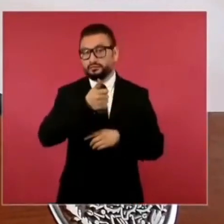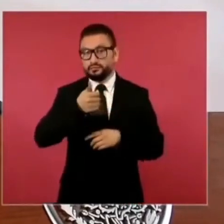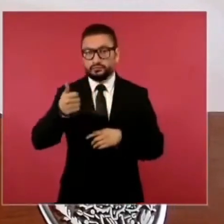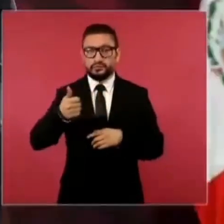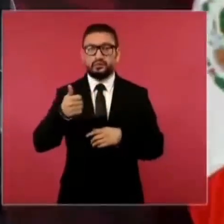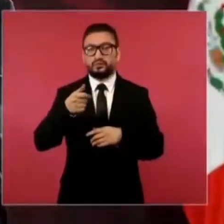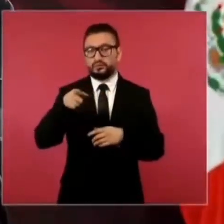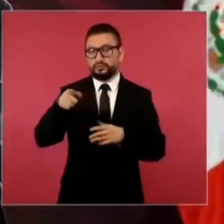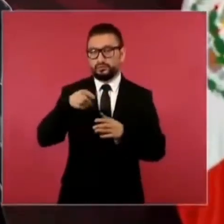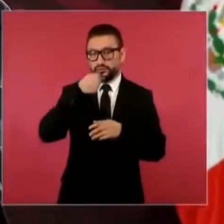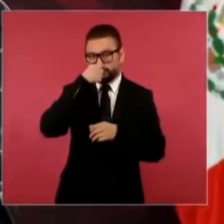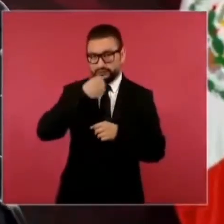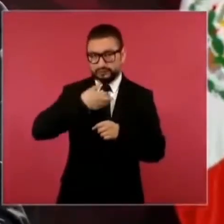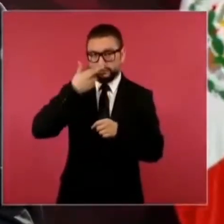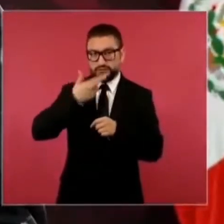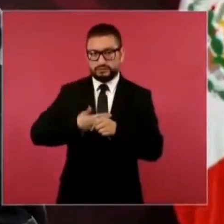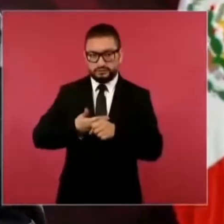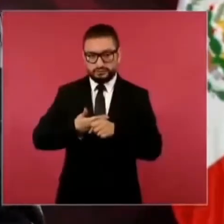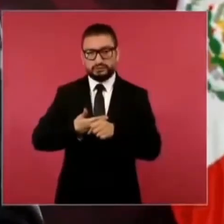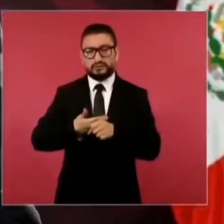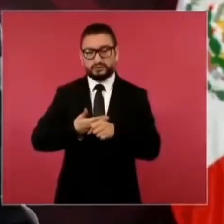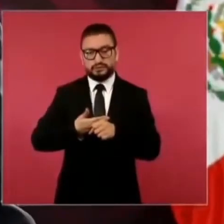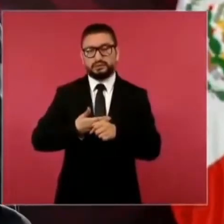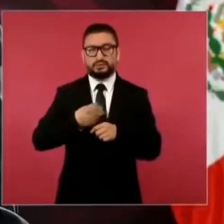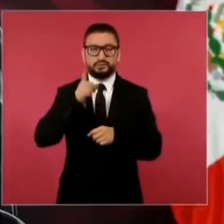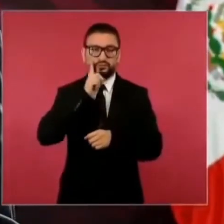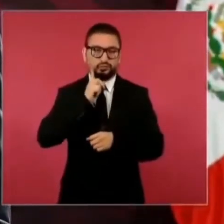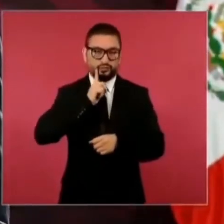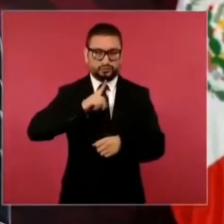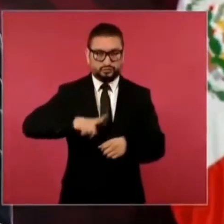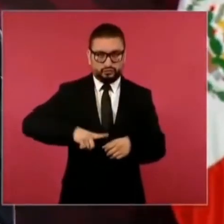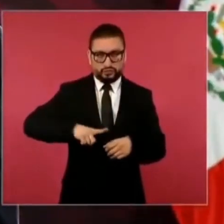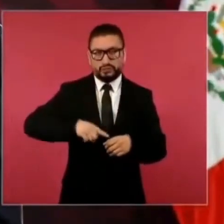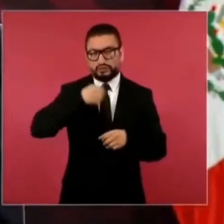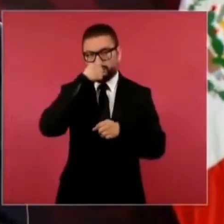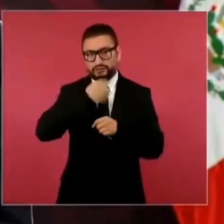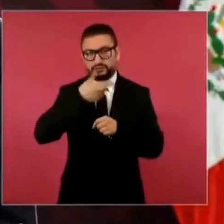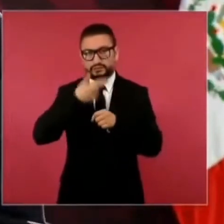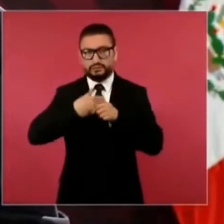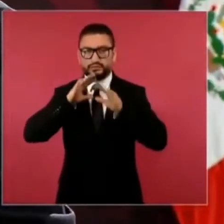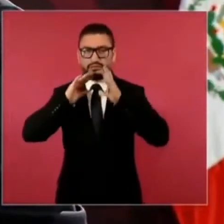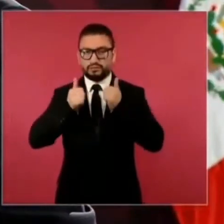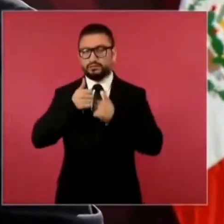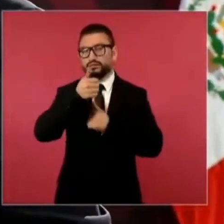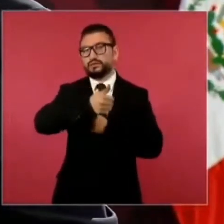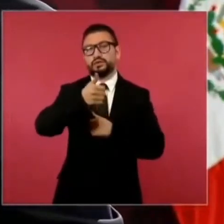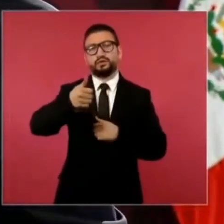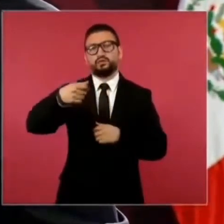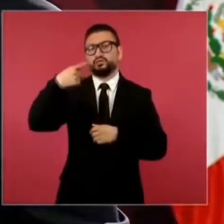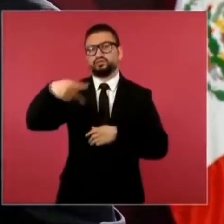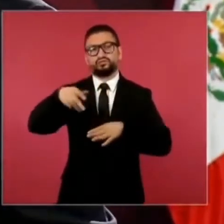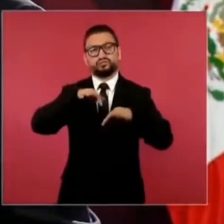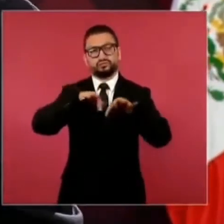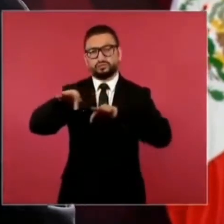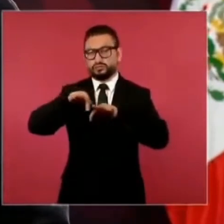el secretario, la secretaria de Gobernación, el secretario de Hacienda, todos